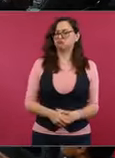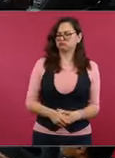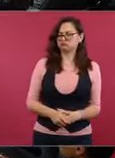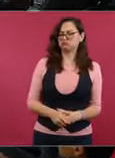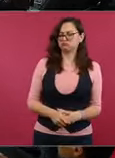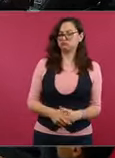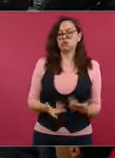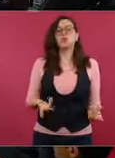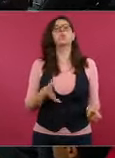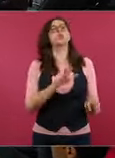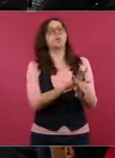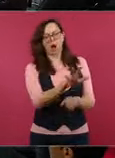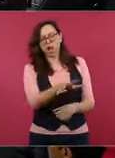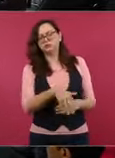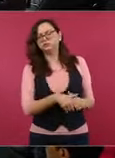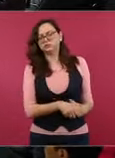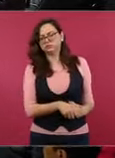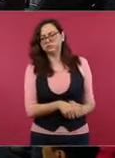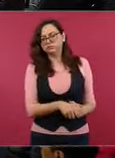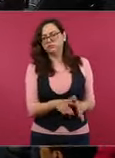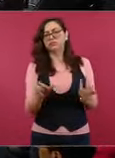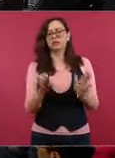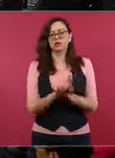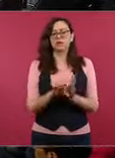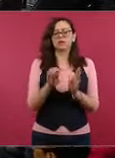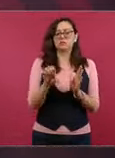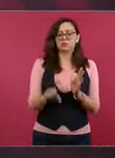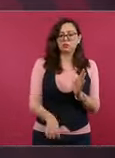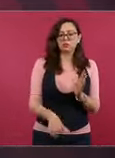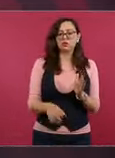avances concretos, presidente? Por ejemplo,